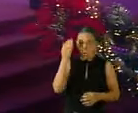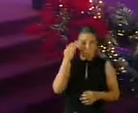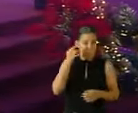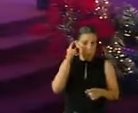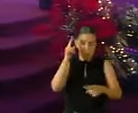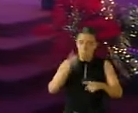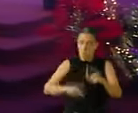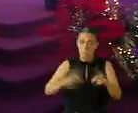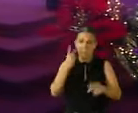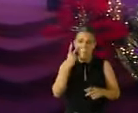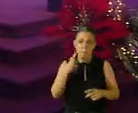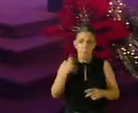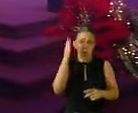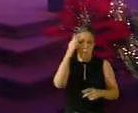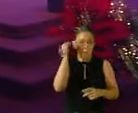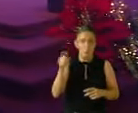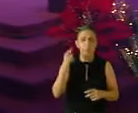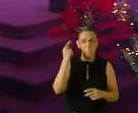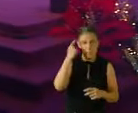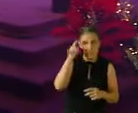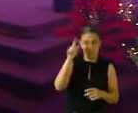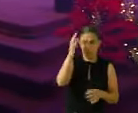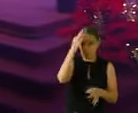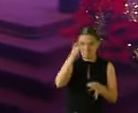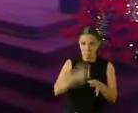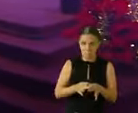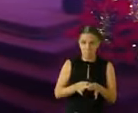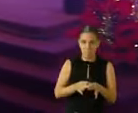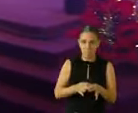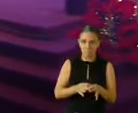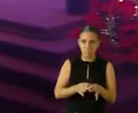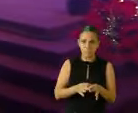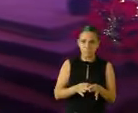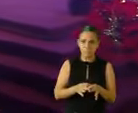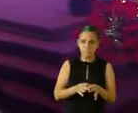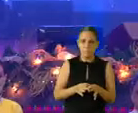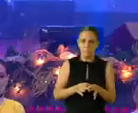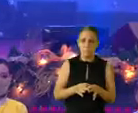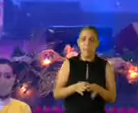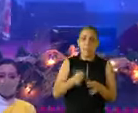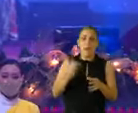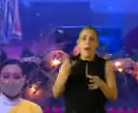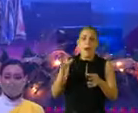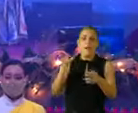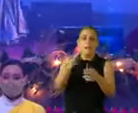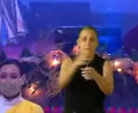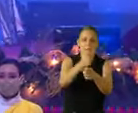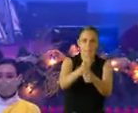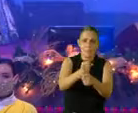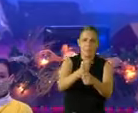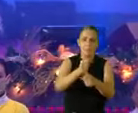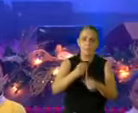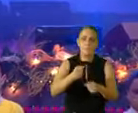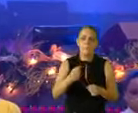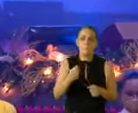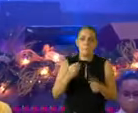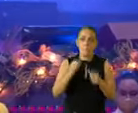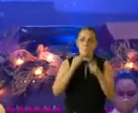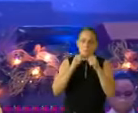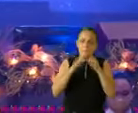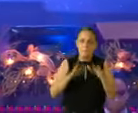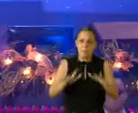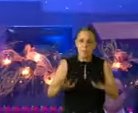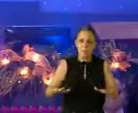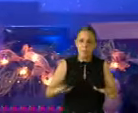Porque por ella alcanzaron buen testimonio los antiguos. Verso 3. Por la fe entendemos haber sido constituido